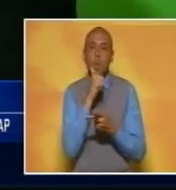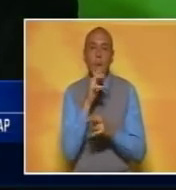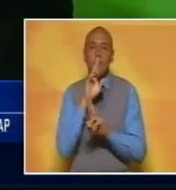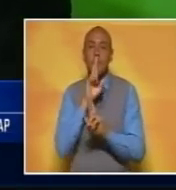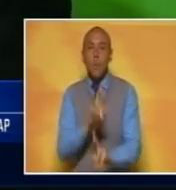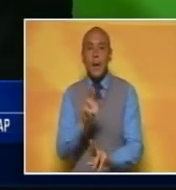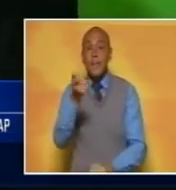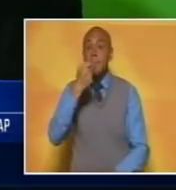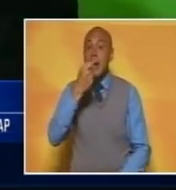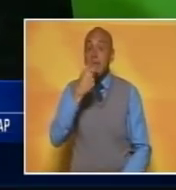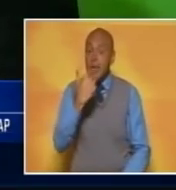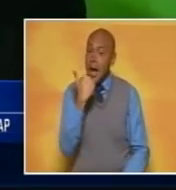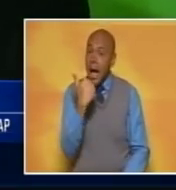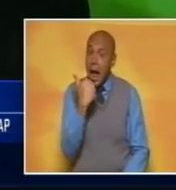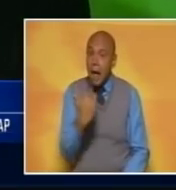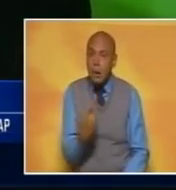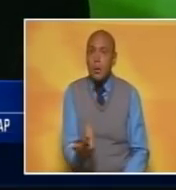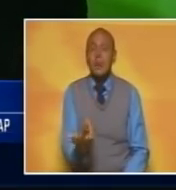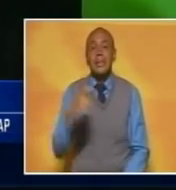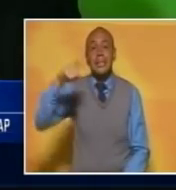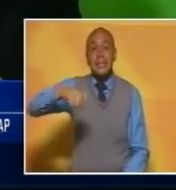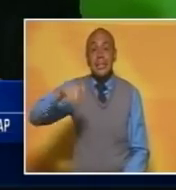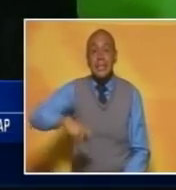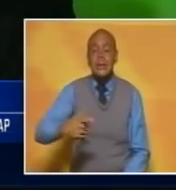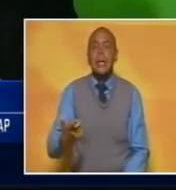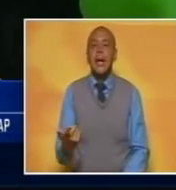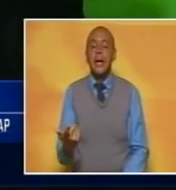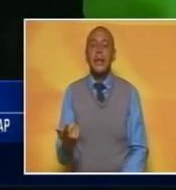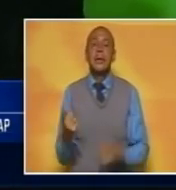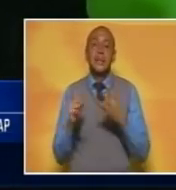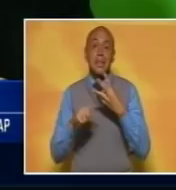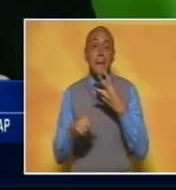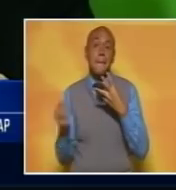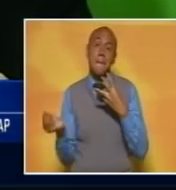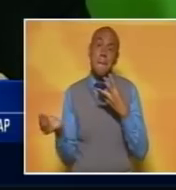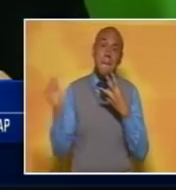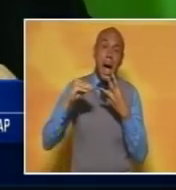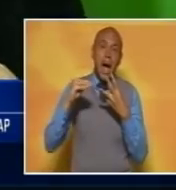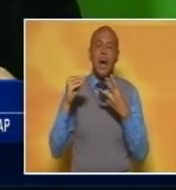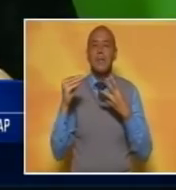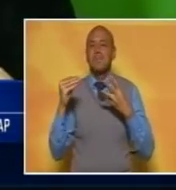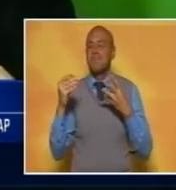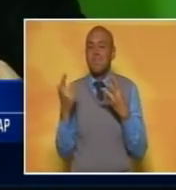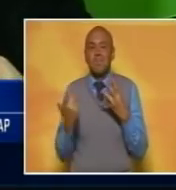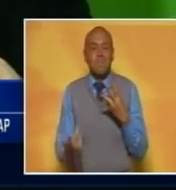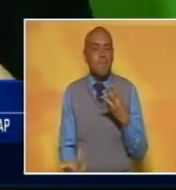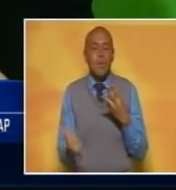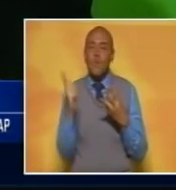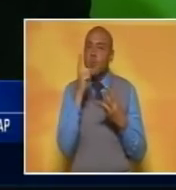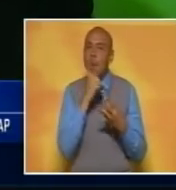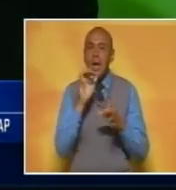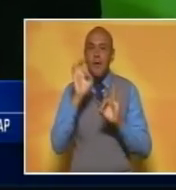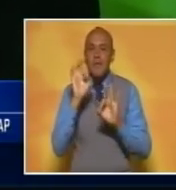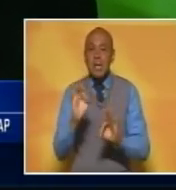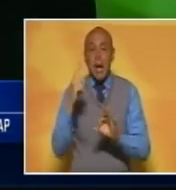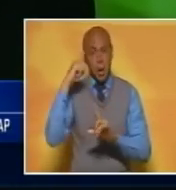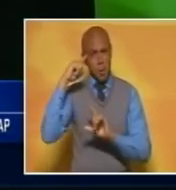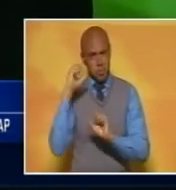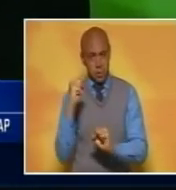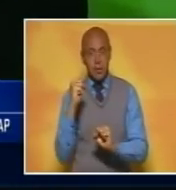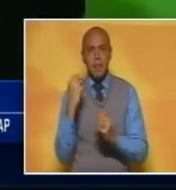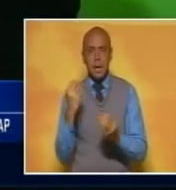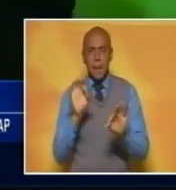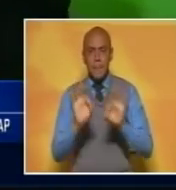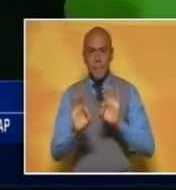medicamentos necesarios en casos que se requieren, y por otra parte no hay una adecuada preparación inclusive de los especialistas para